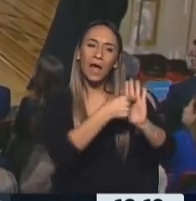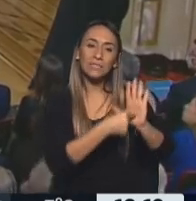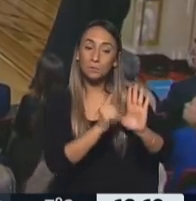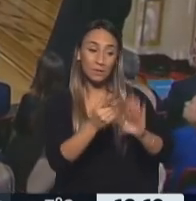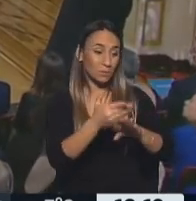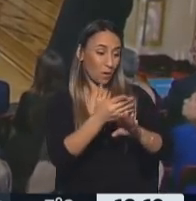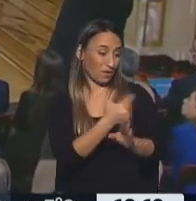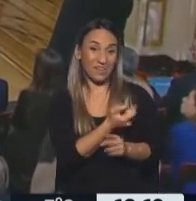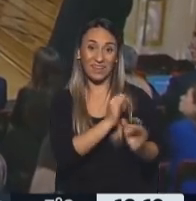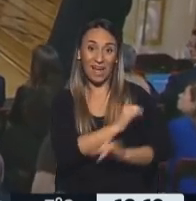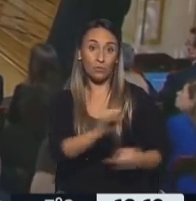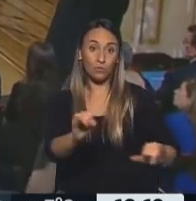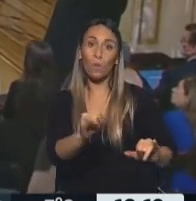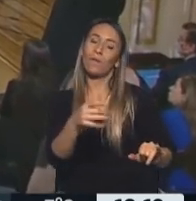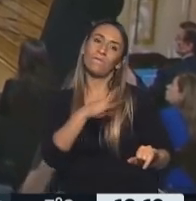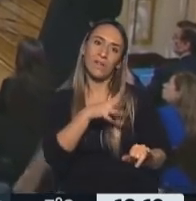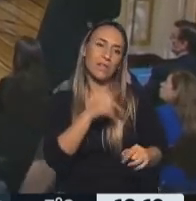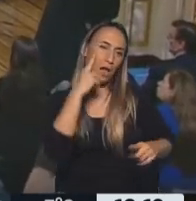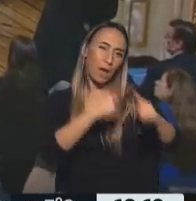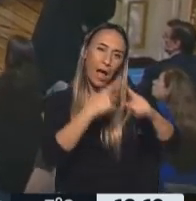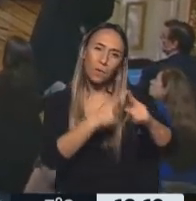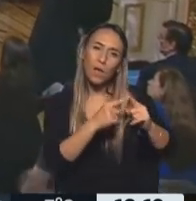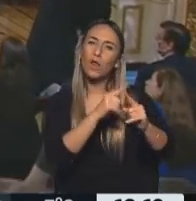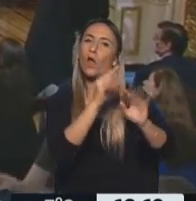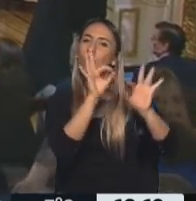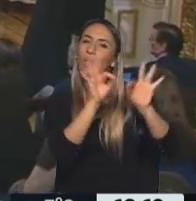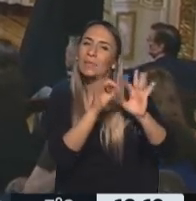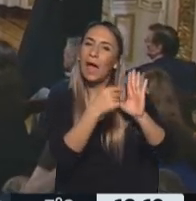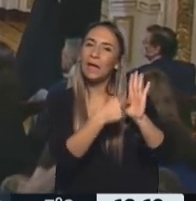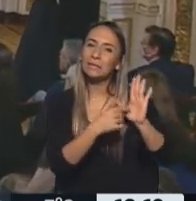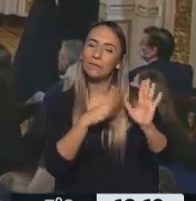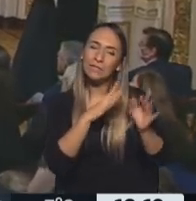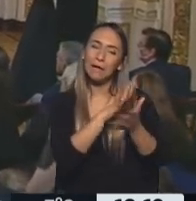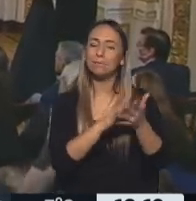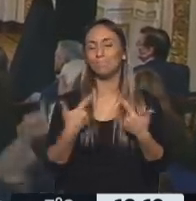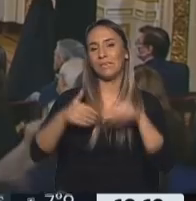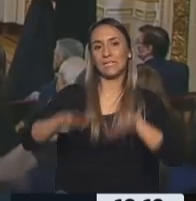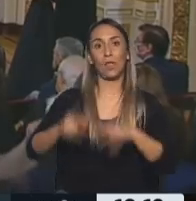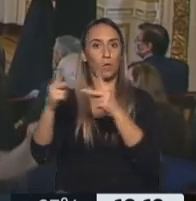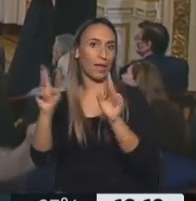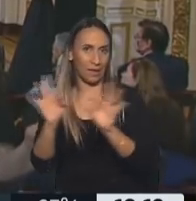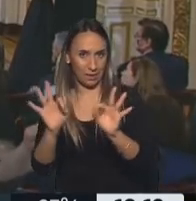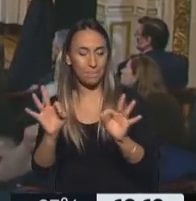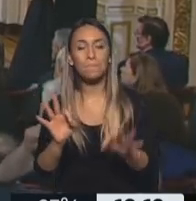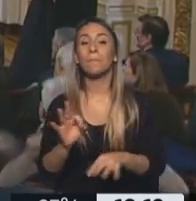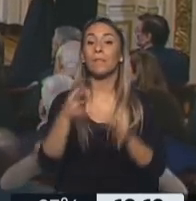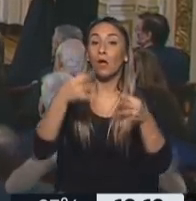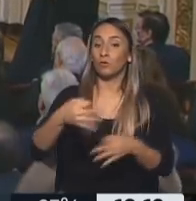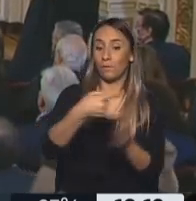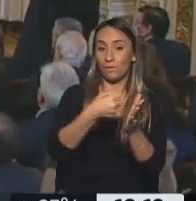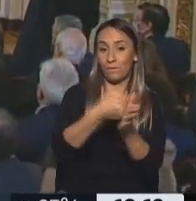instantes exactamente de felix como estas detalles que se venían gestionando desde el fin de semana en un retiro donde